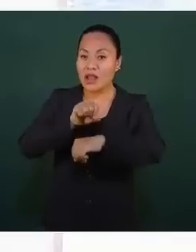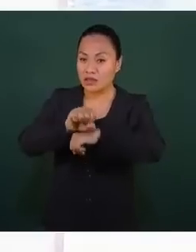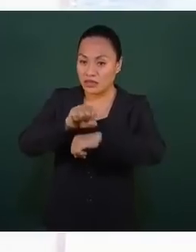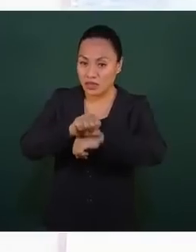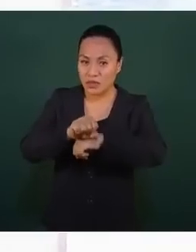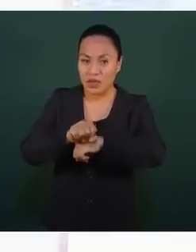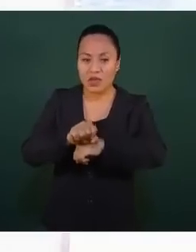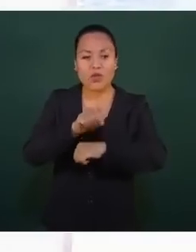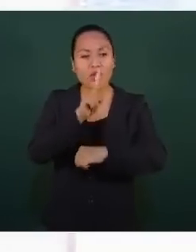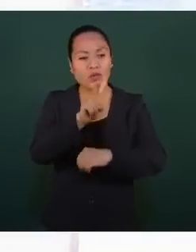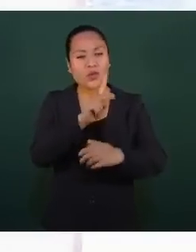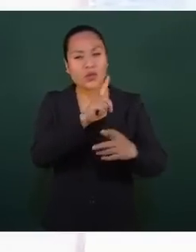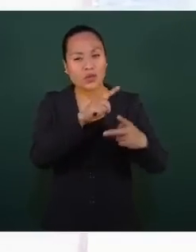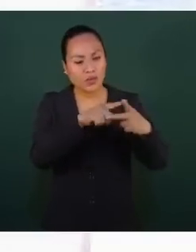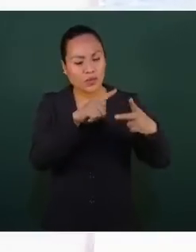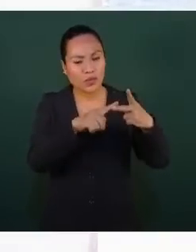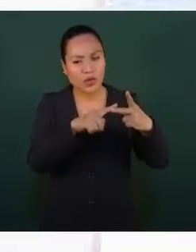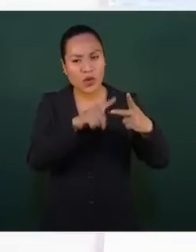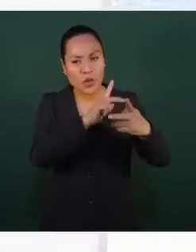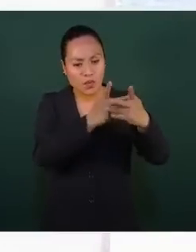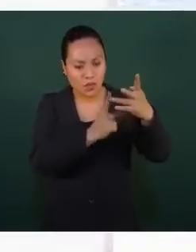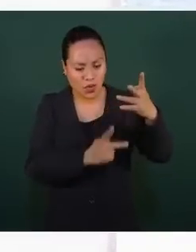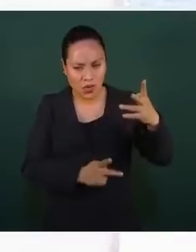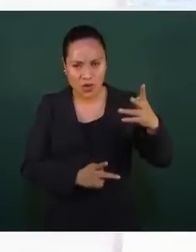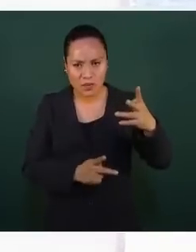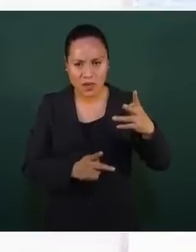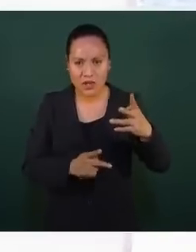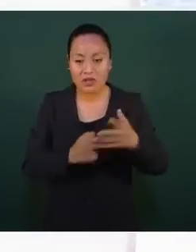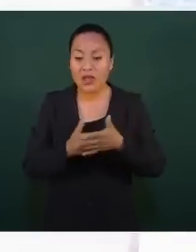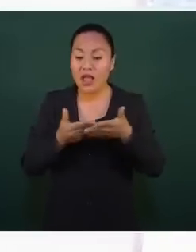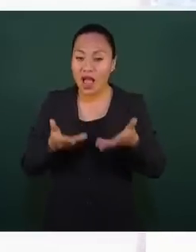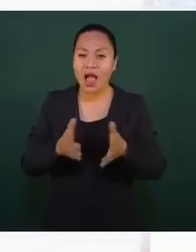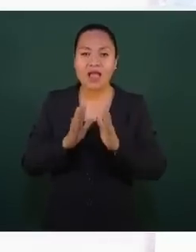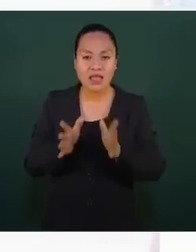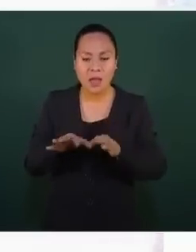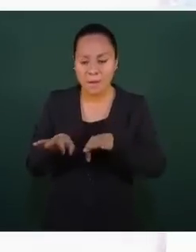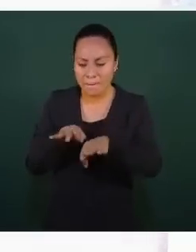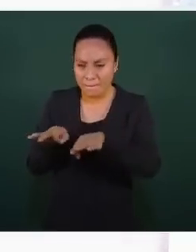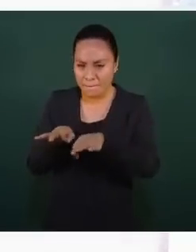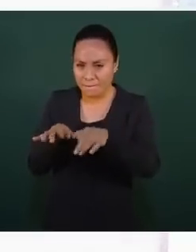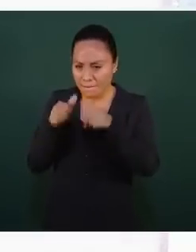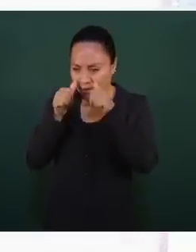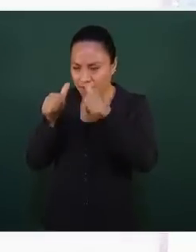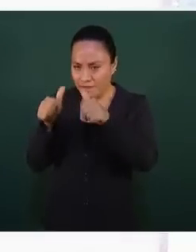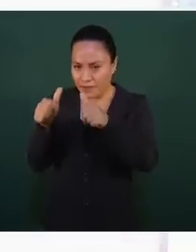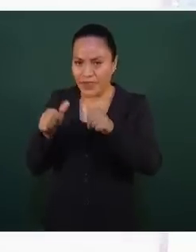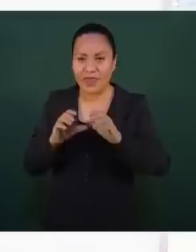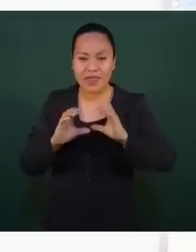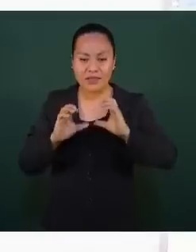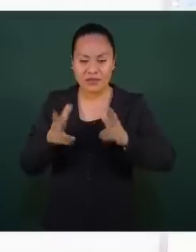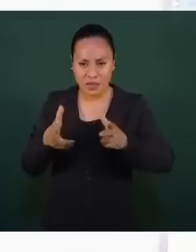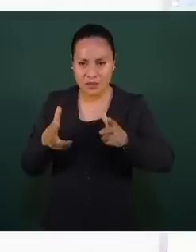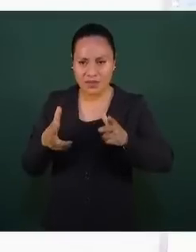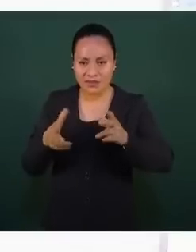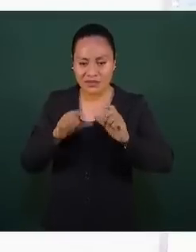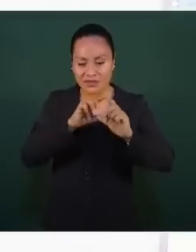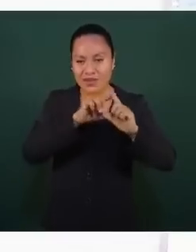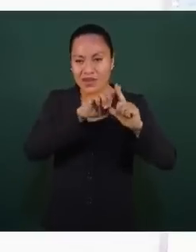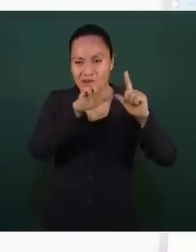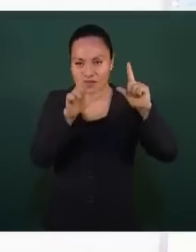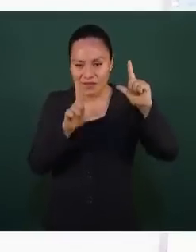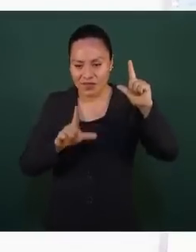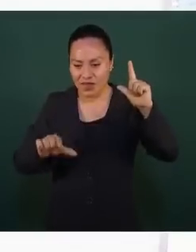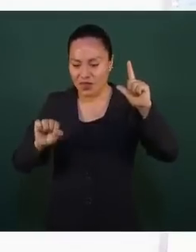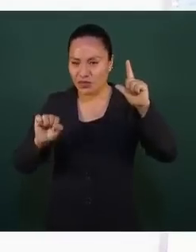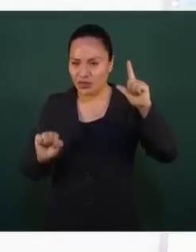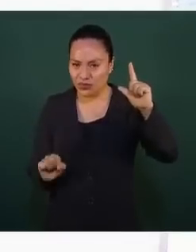programas que nosotros estamos llevando a cabo con éxito en Chiapas, estado vecino de